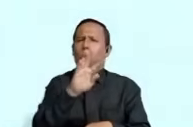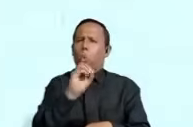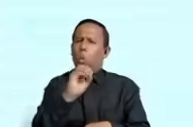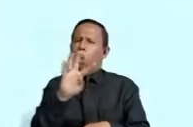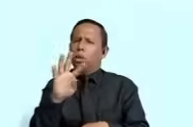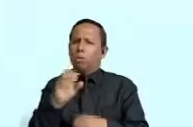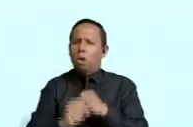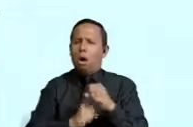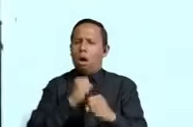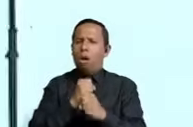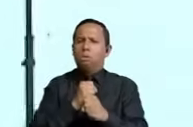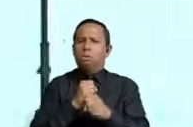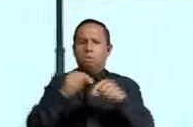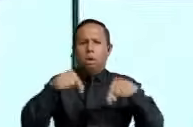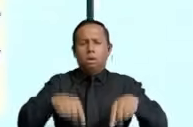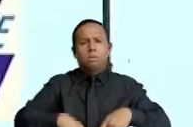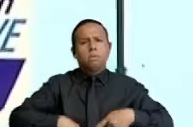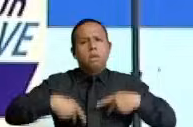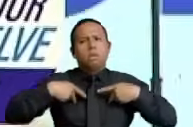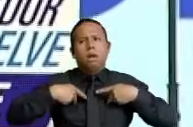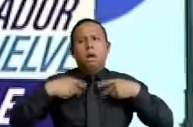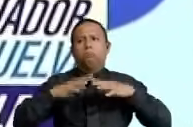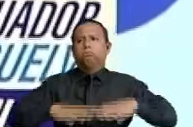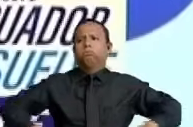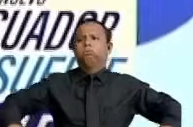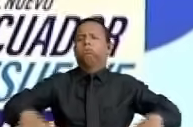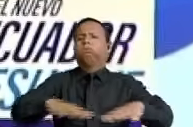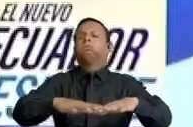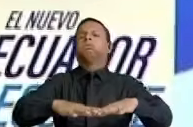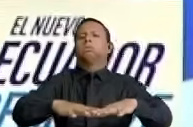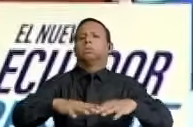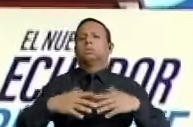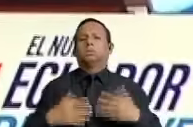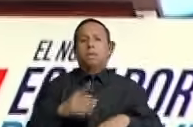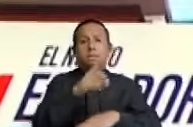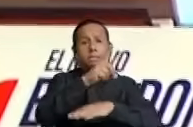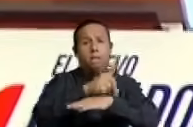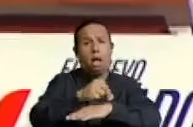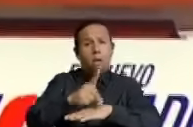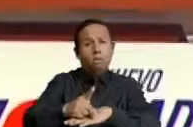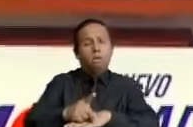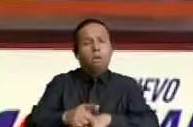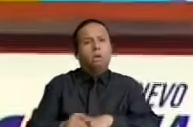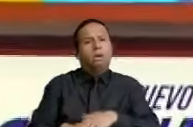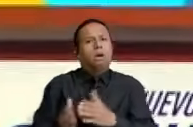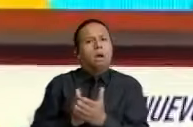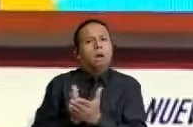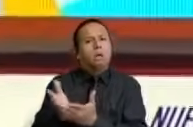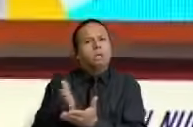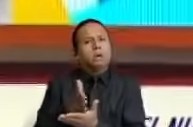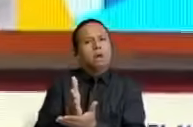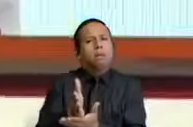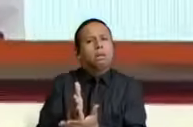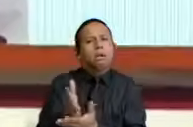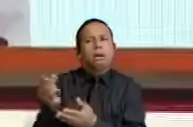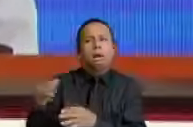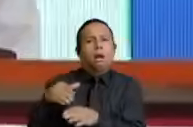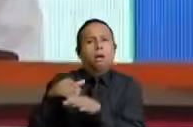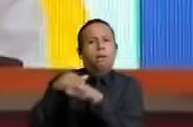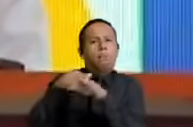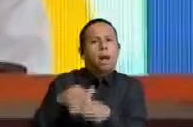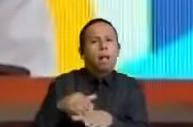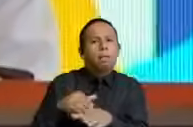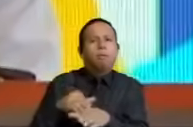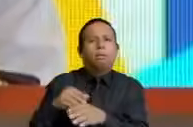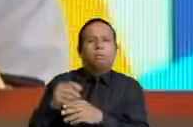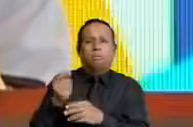vida republicana que da accede a un aval de una garantía soberana por